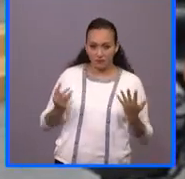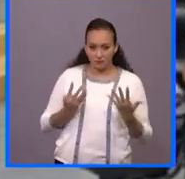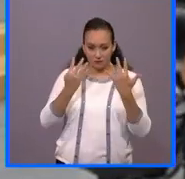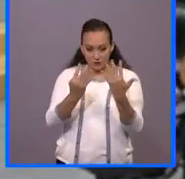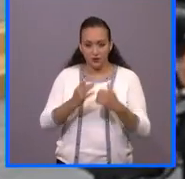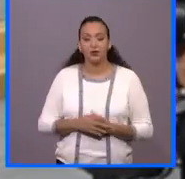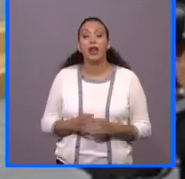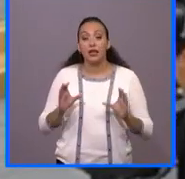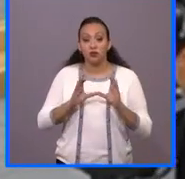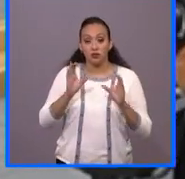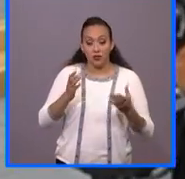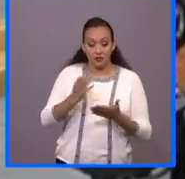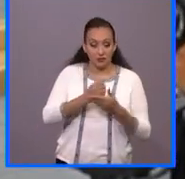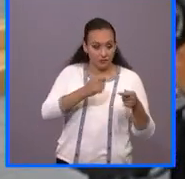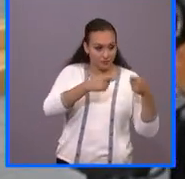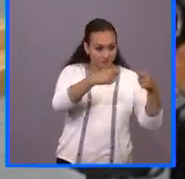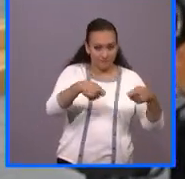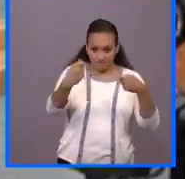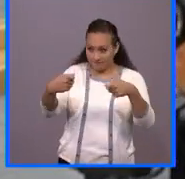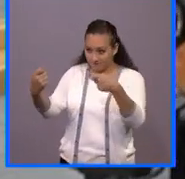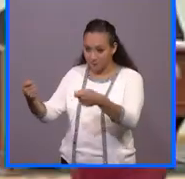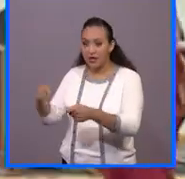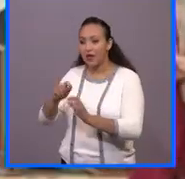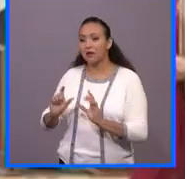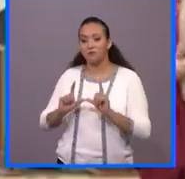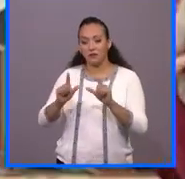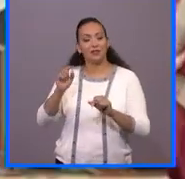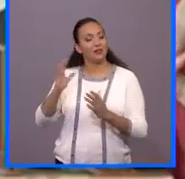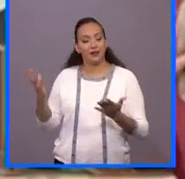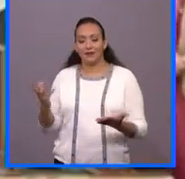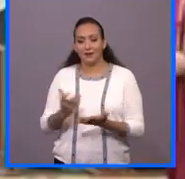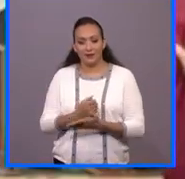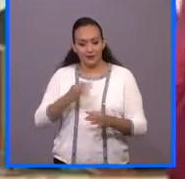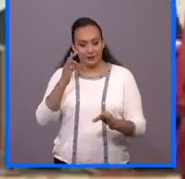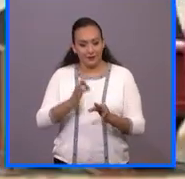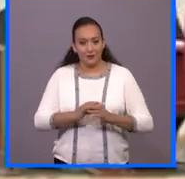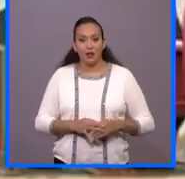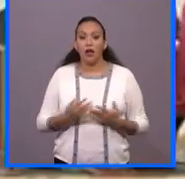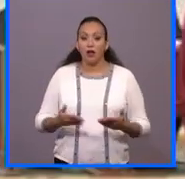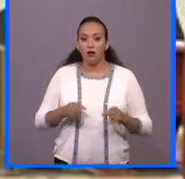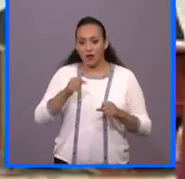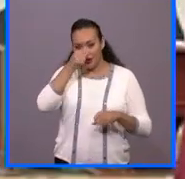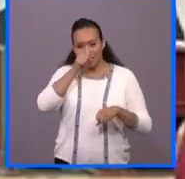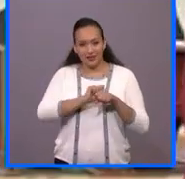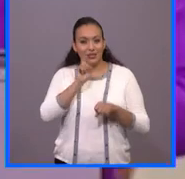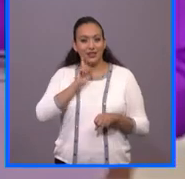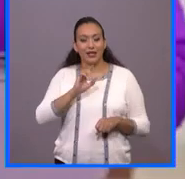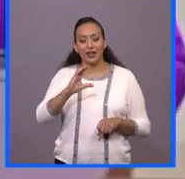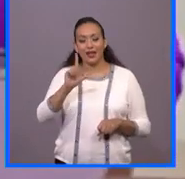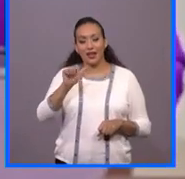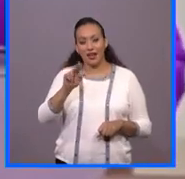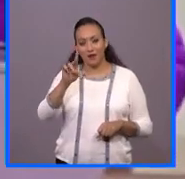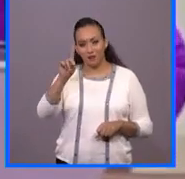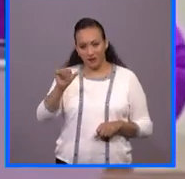las constancias de mayoría a las y los candidatos ganadores de la elección de ministros, la secretaria ejecutiva del INE, Claudia